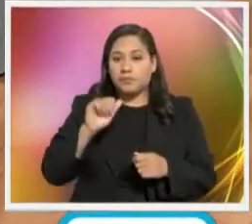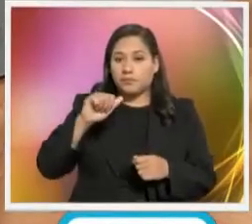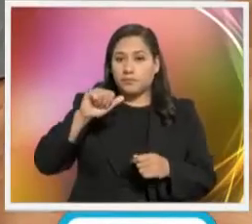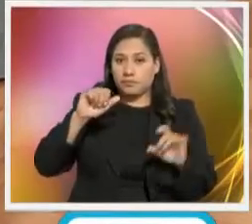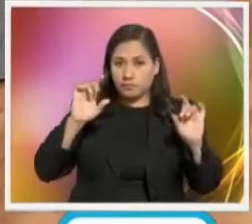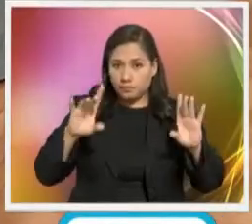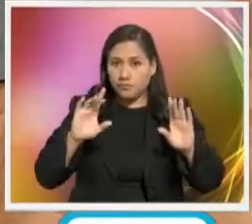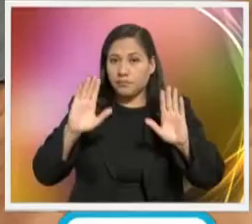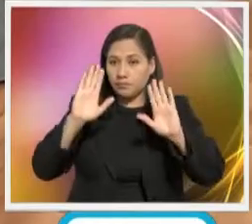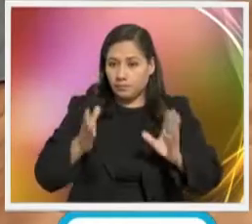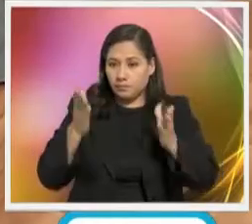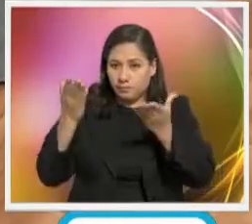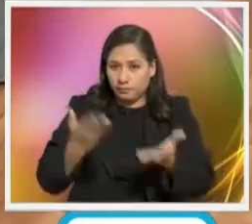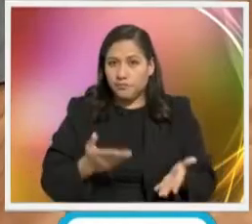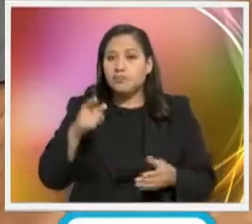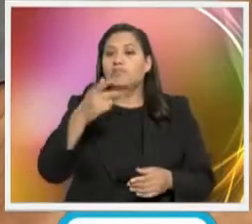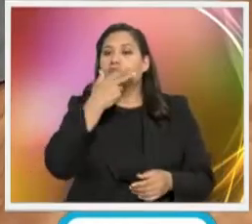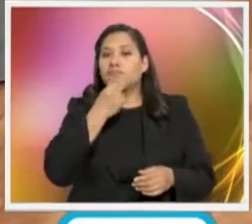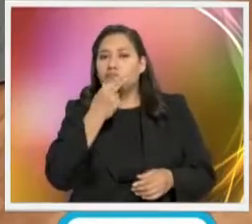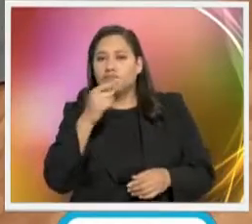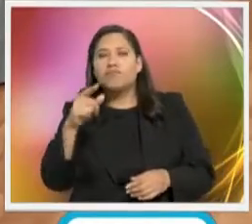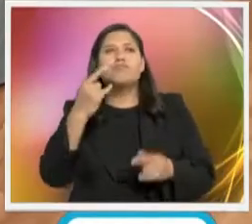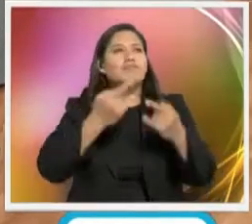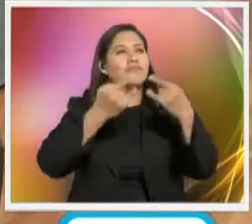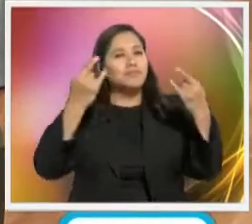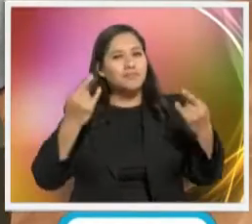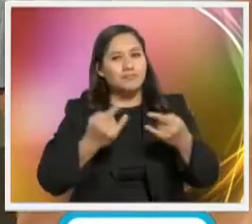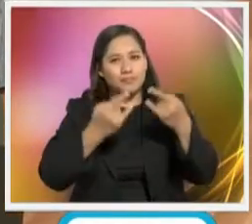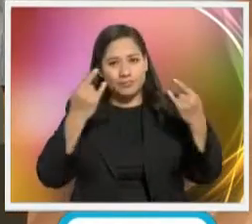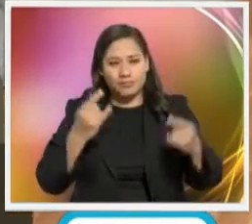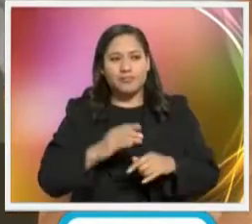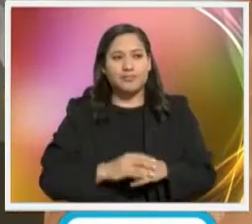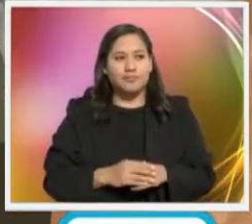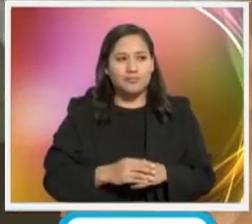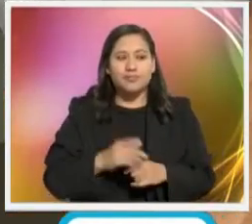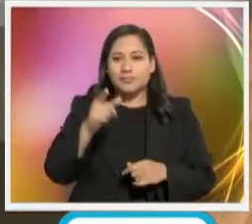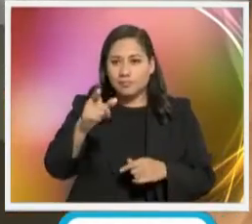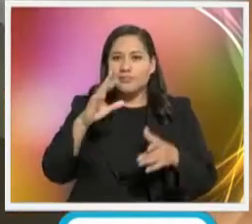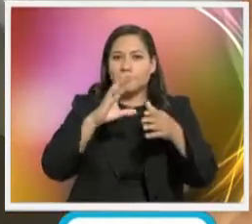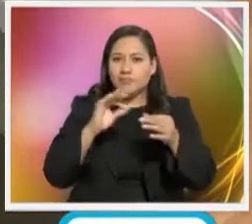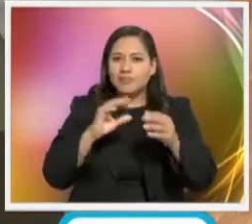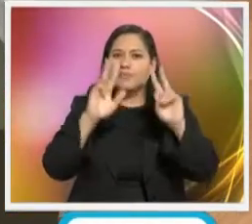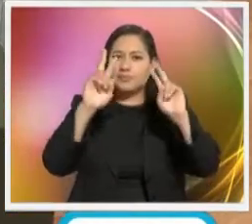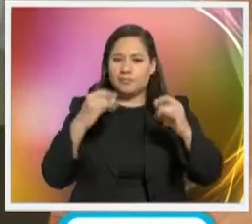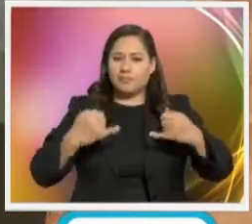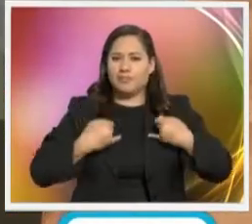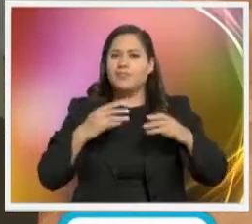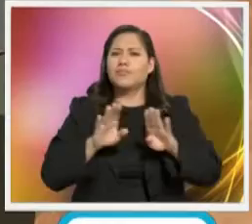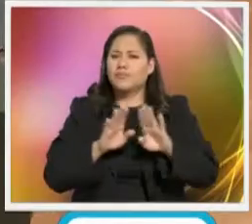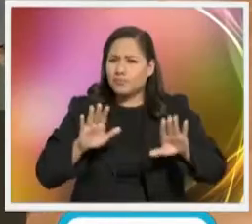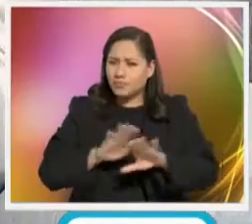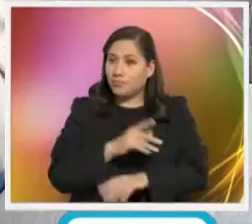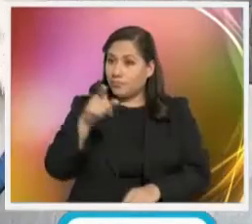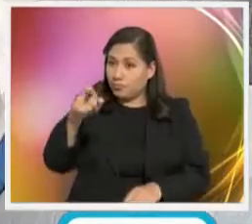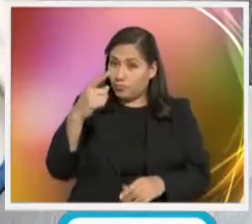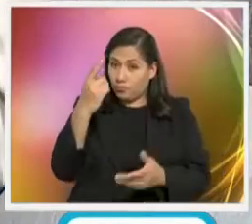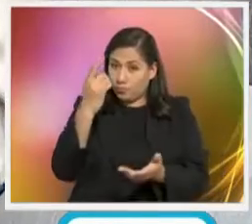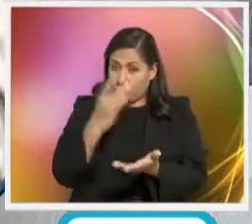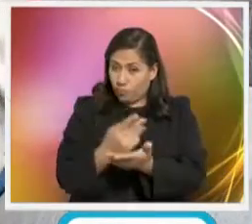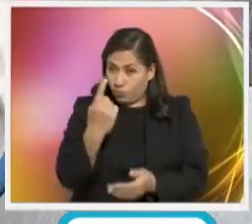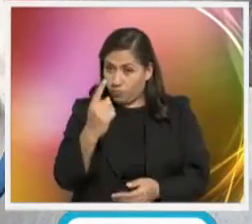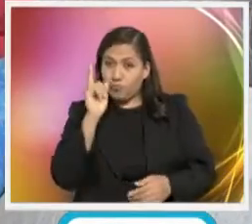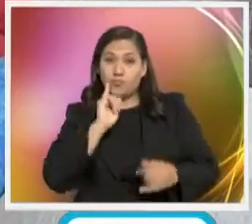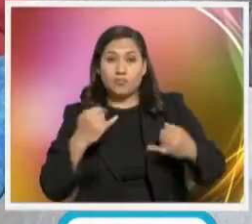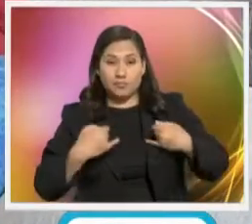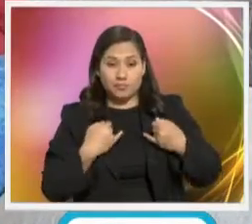Ángel ya está con nosotros, nuestro hombre anécdota, y vamos a hablar con él, Gabriela, de la juventud, cómo ha cambiado. Tú eres la única joven en este